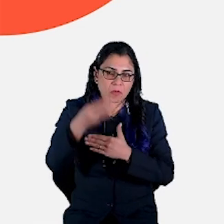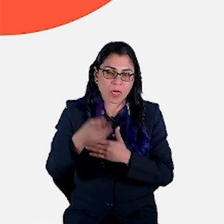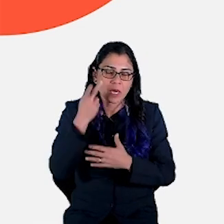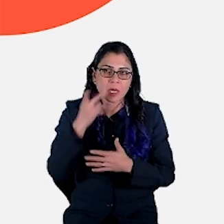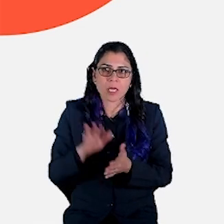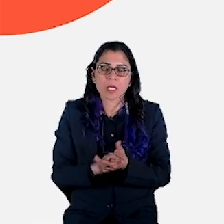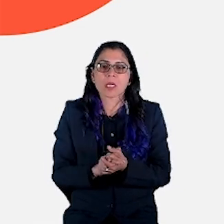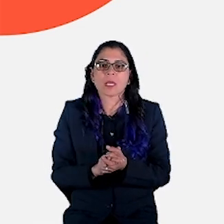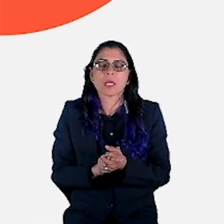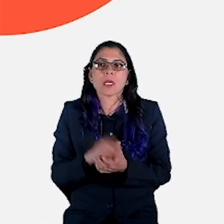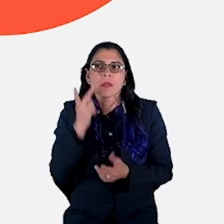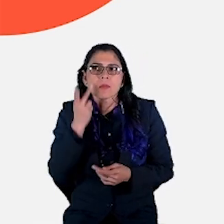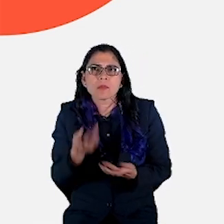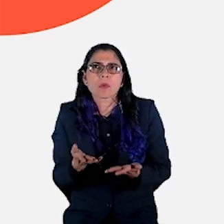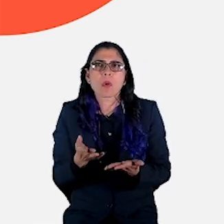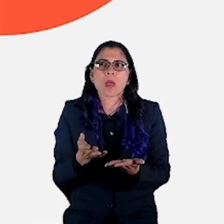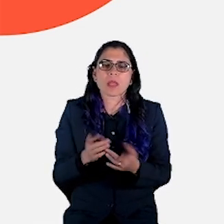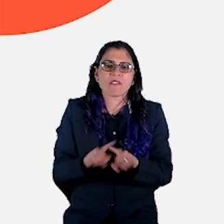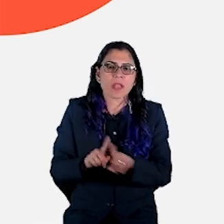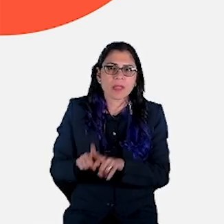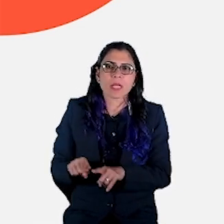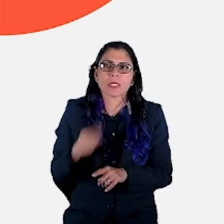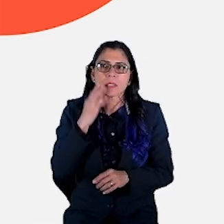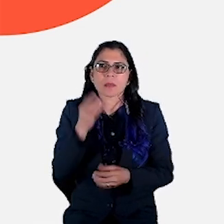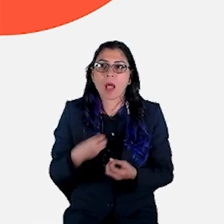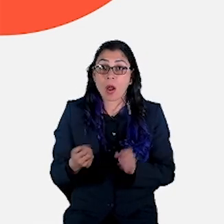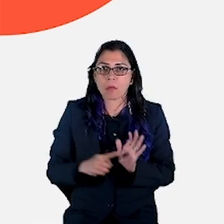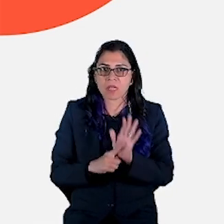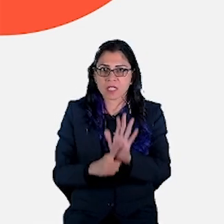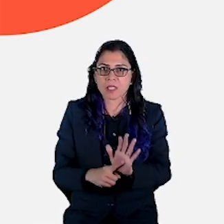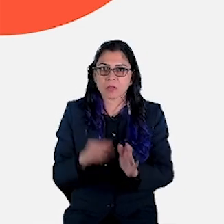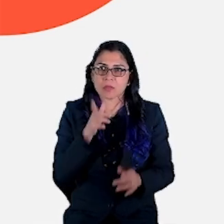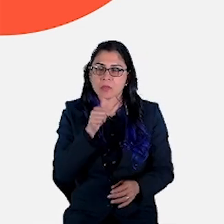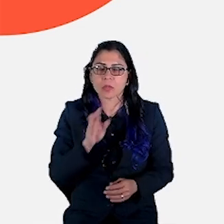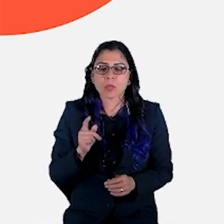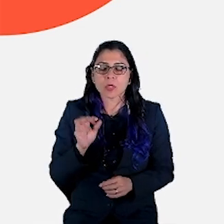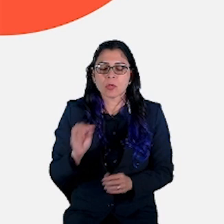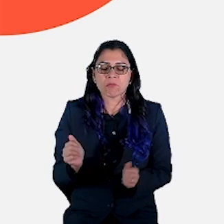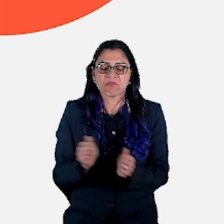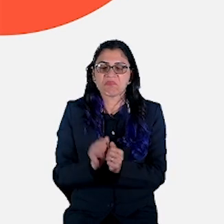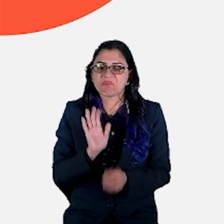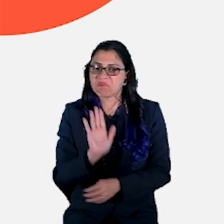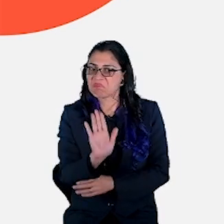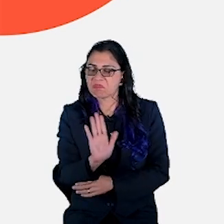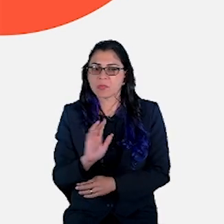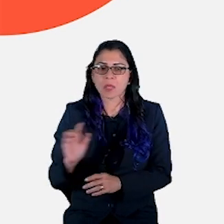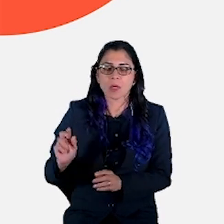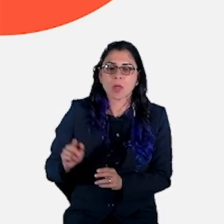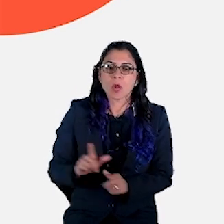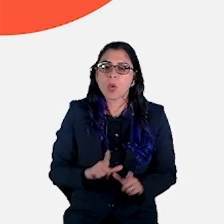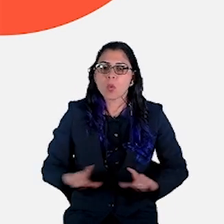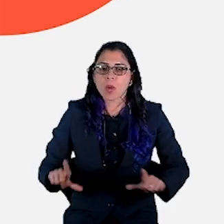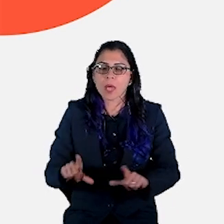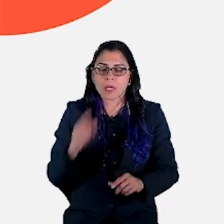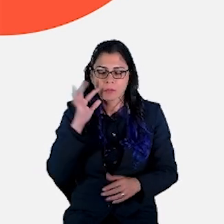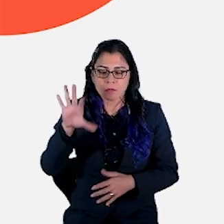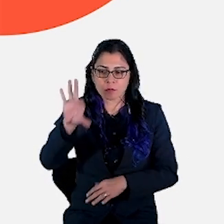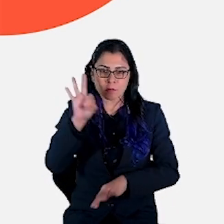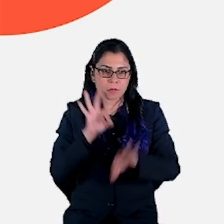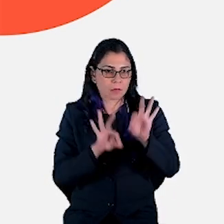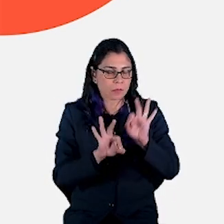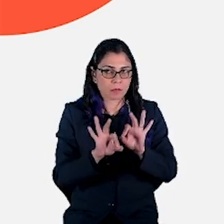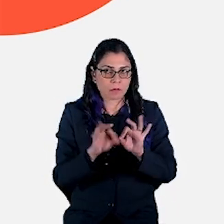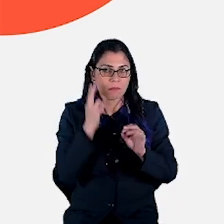nuestros atractivos turísticos más importantes como lo vamos a ver en la presentación y que son los lugares que nosotros les invitamos a conocer